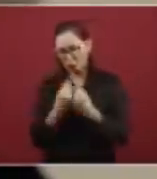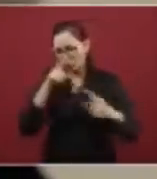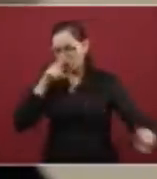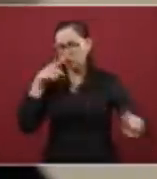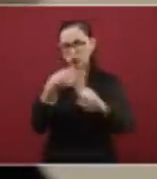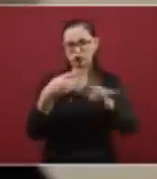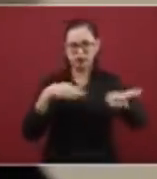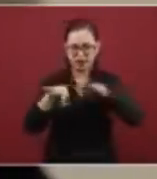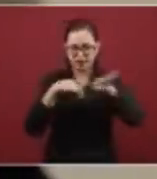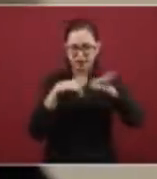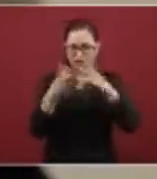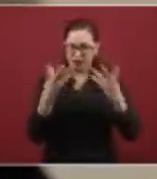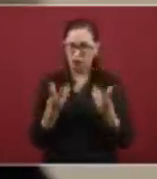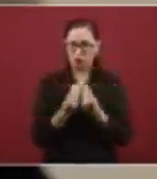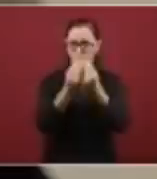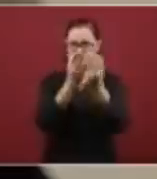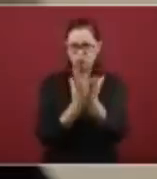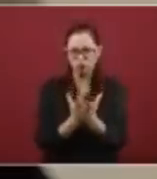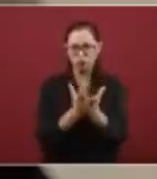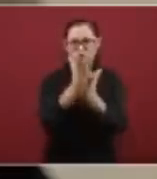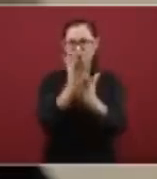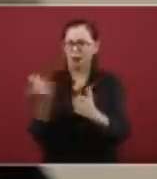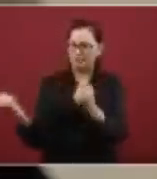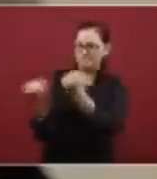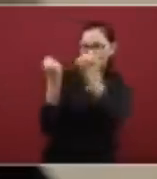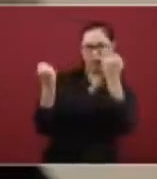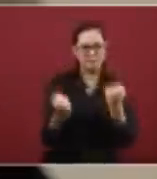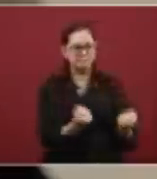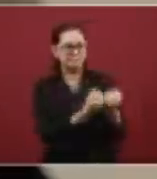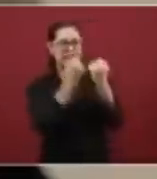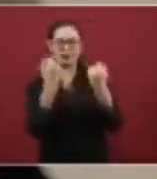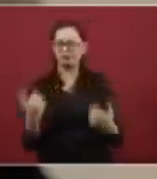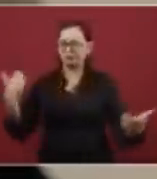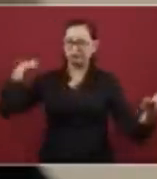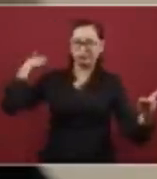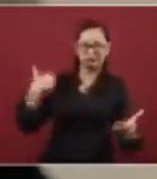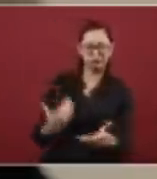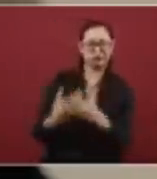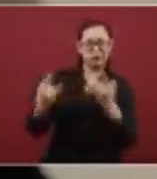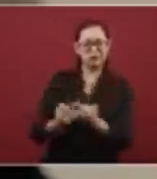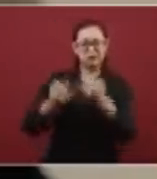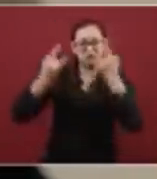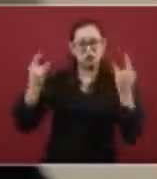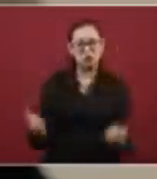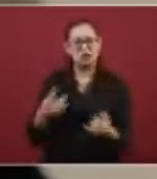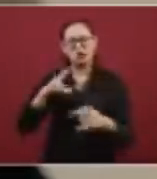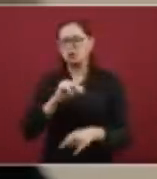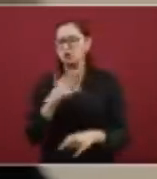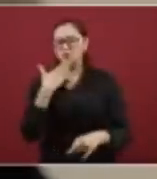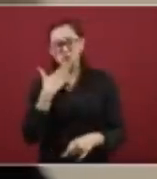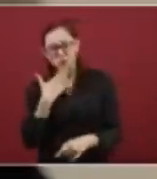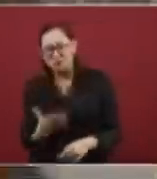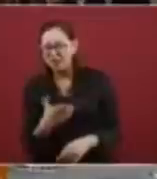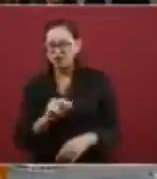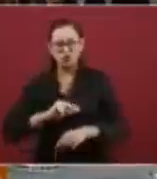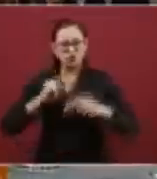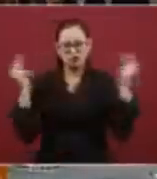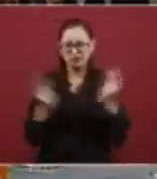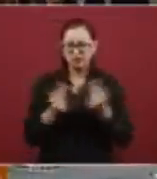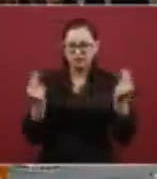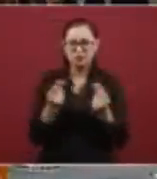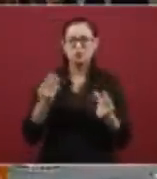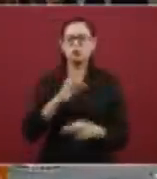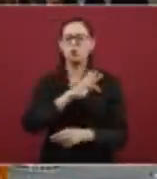mejor, por dejarnos de confrontaciones que son históricamente inconvenientes e innecesarias y que podamos